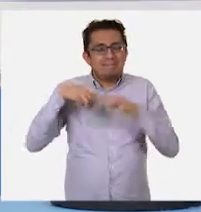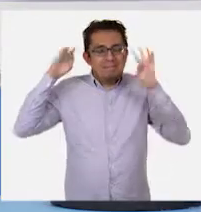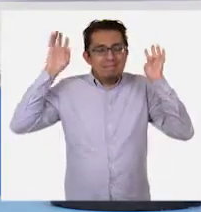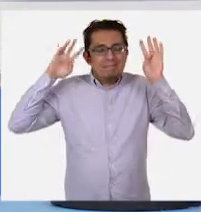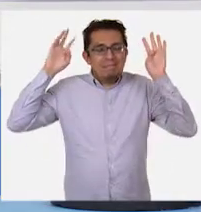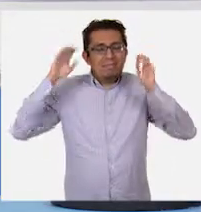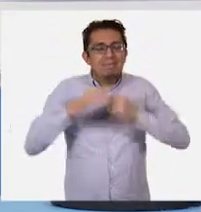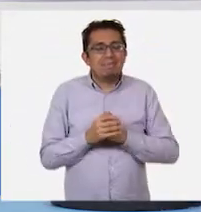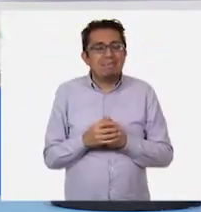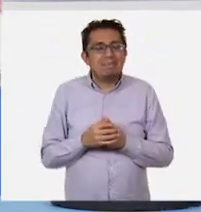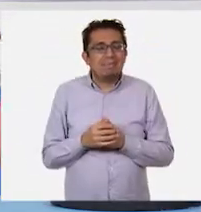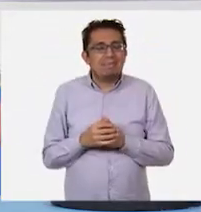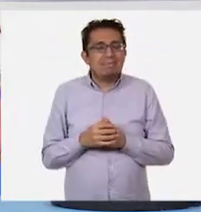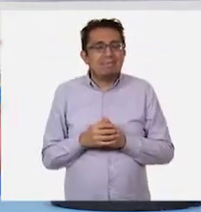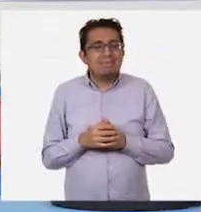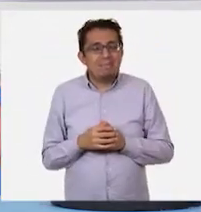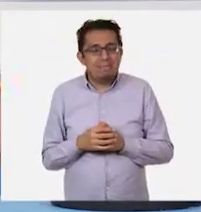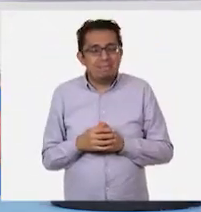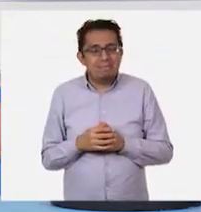Muy bien, Ajolisto.